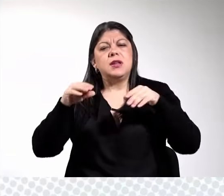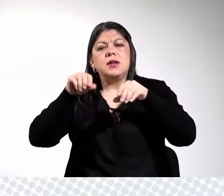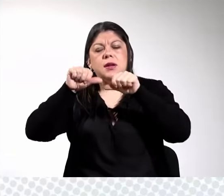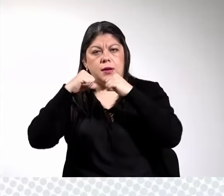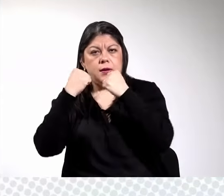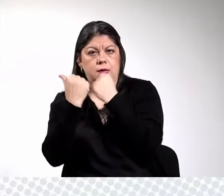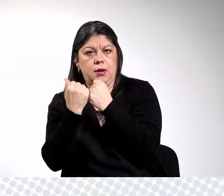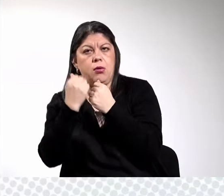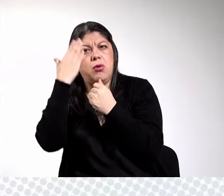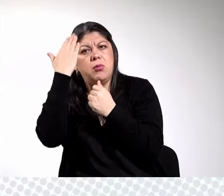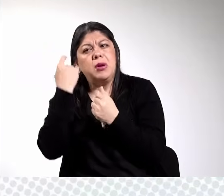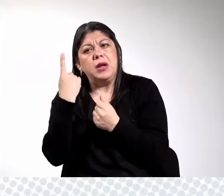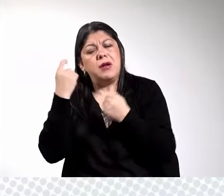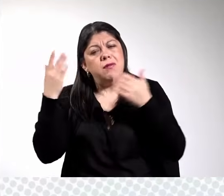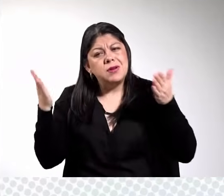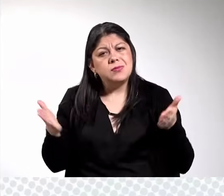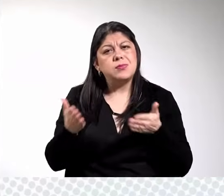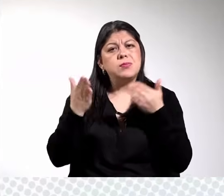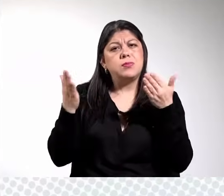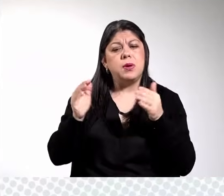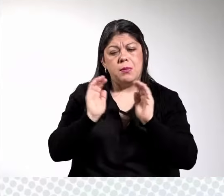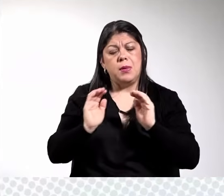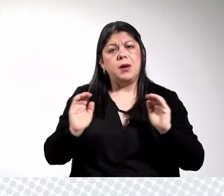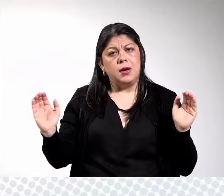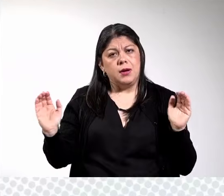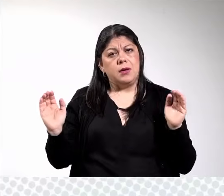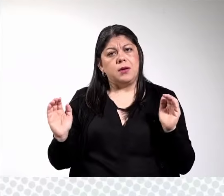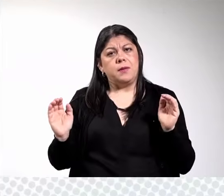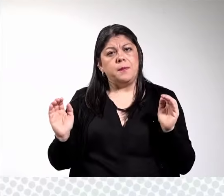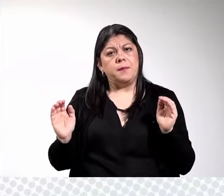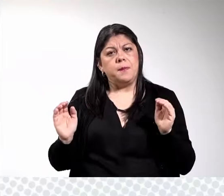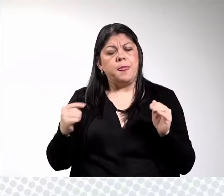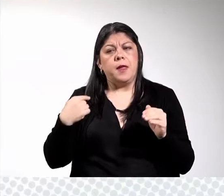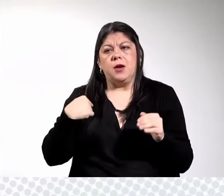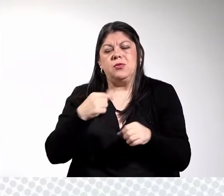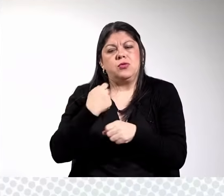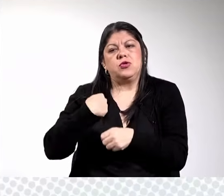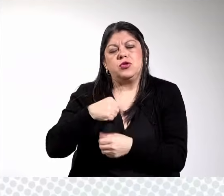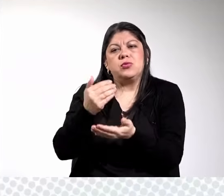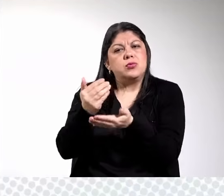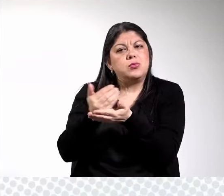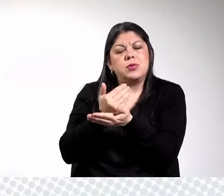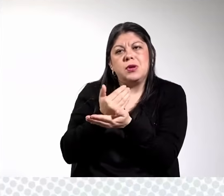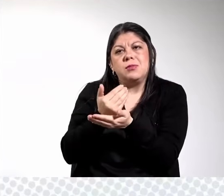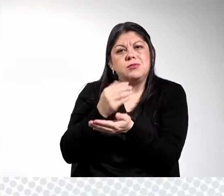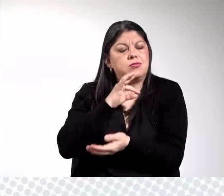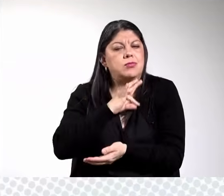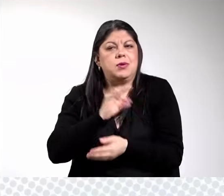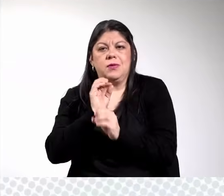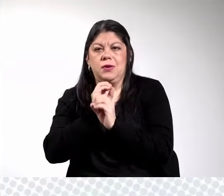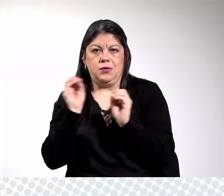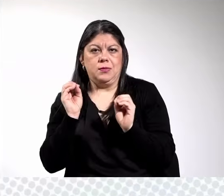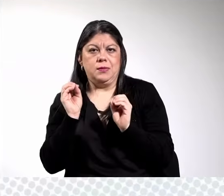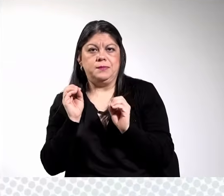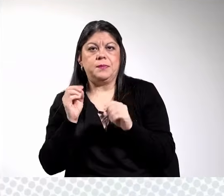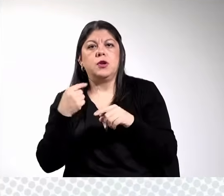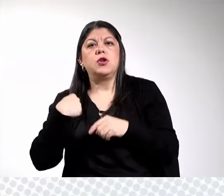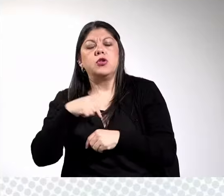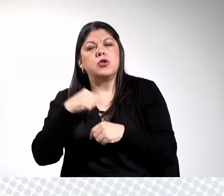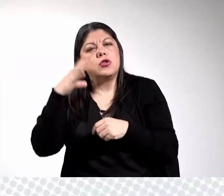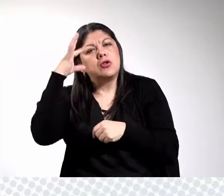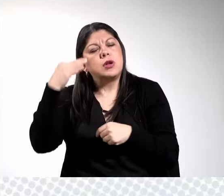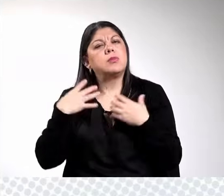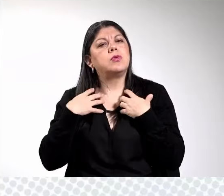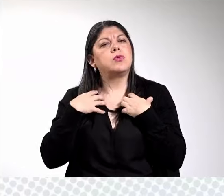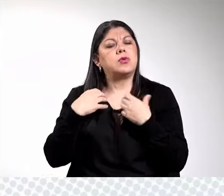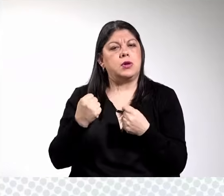la desmotivación para ellos hace que no ganemos nada. Y creemos también en la salud,